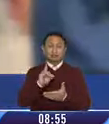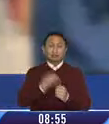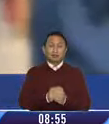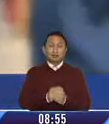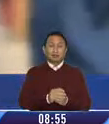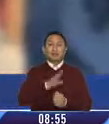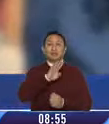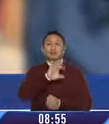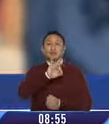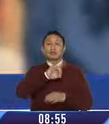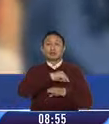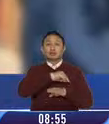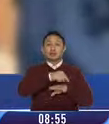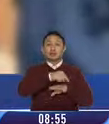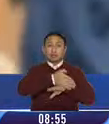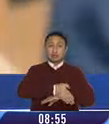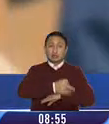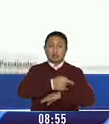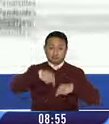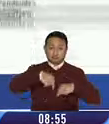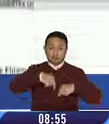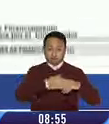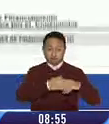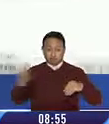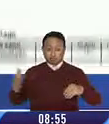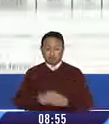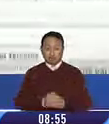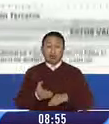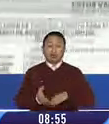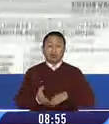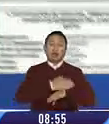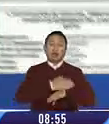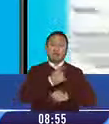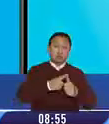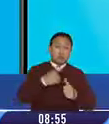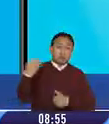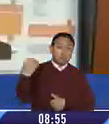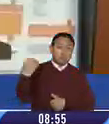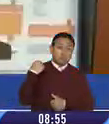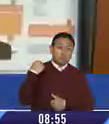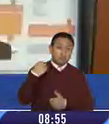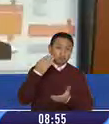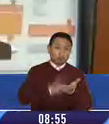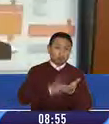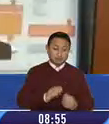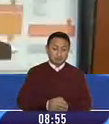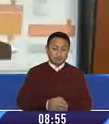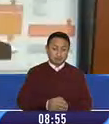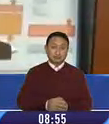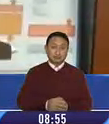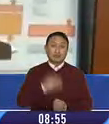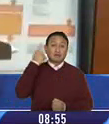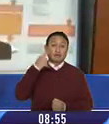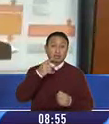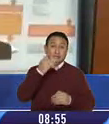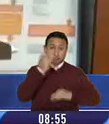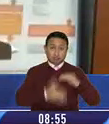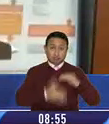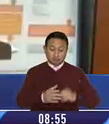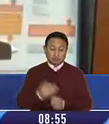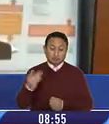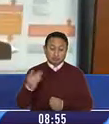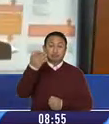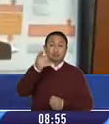horas después del vencimiento y previo a una notificación por escrito. Al siguiente día de la fecha de vencimiento nosotros procedemos a